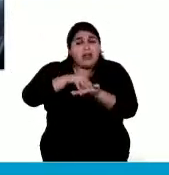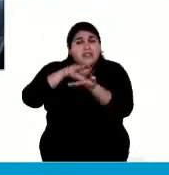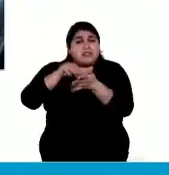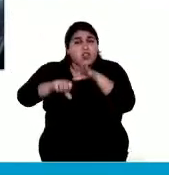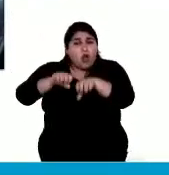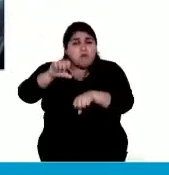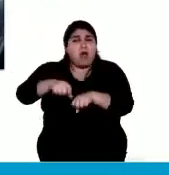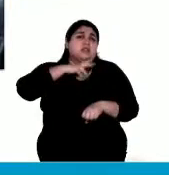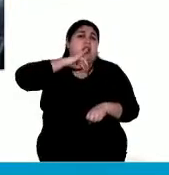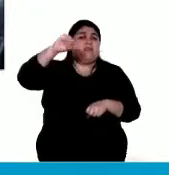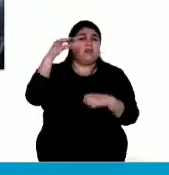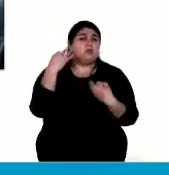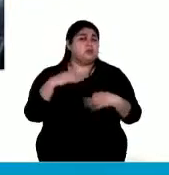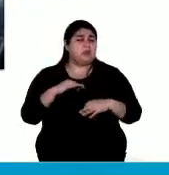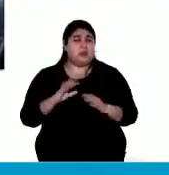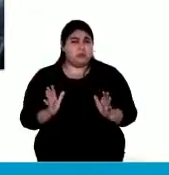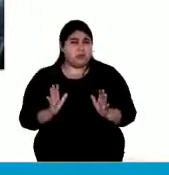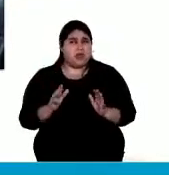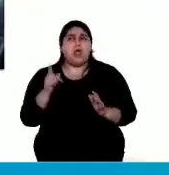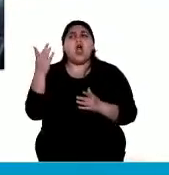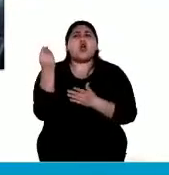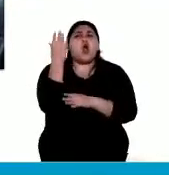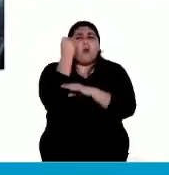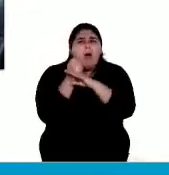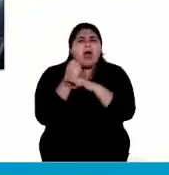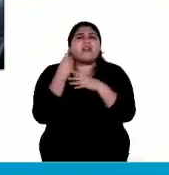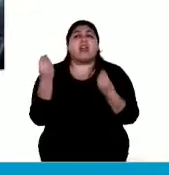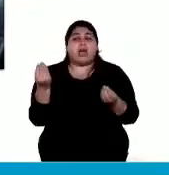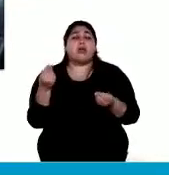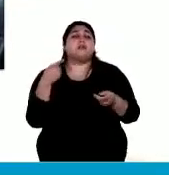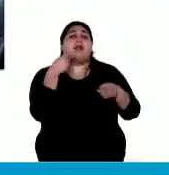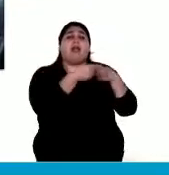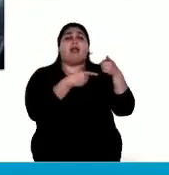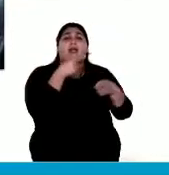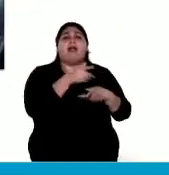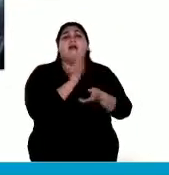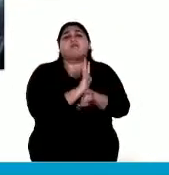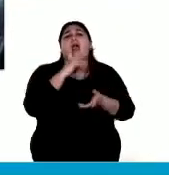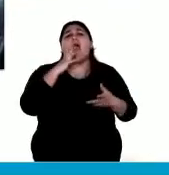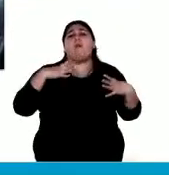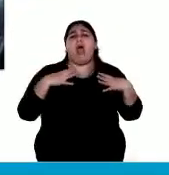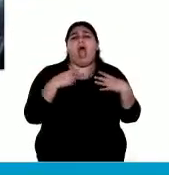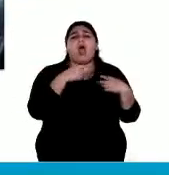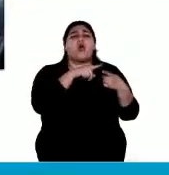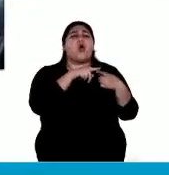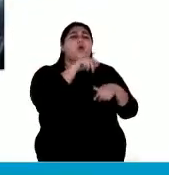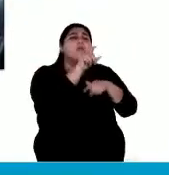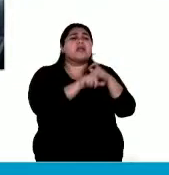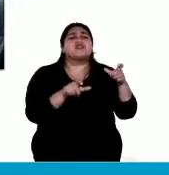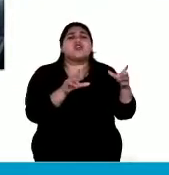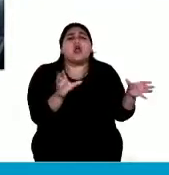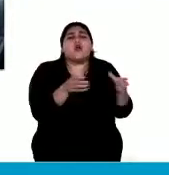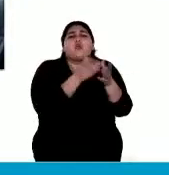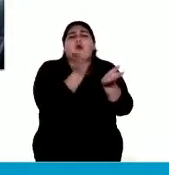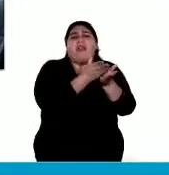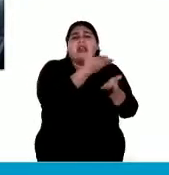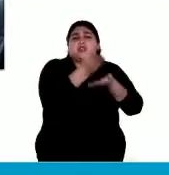Buenos Aires. También es un cobarde porque tilda de vagos a los representantes y dirigentes de organismos de derechos